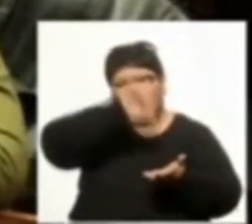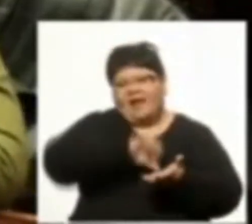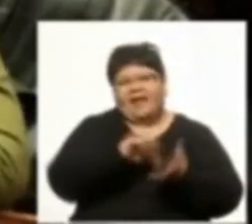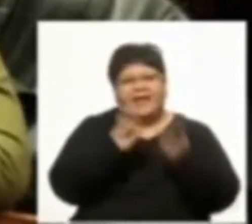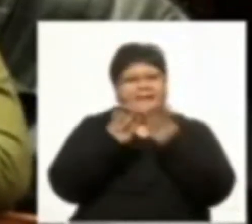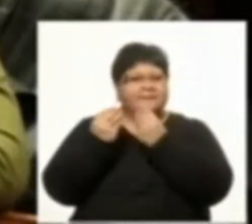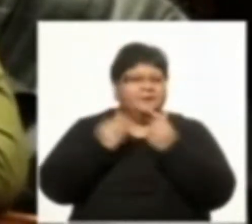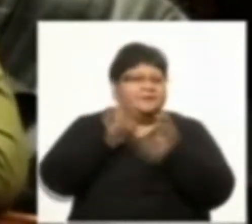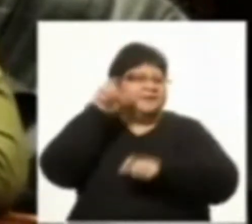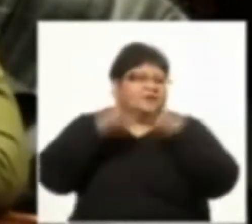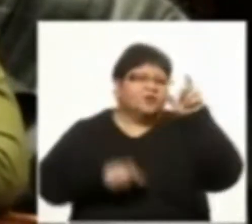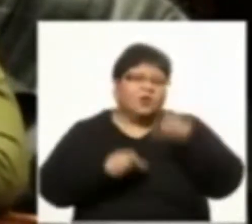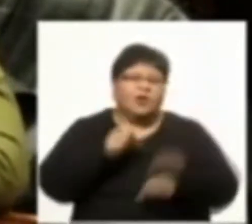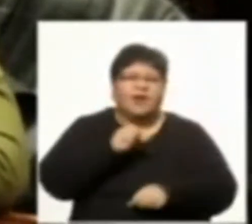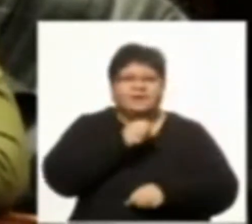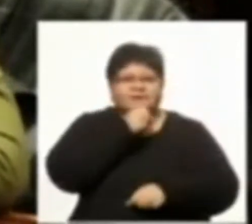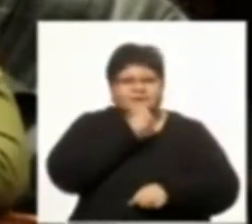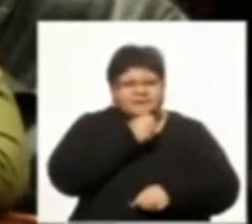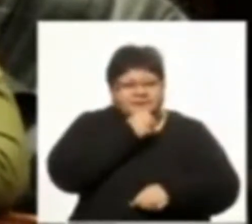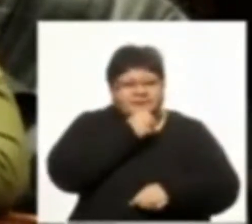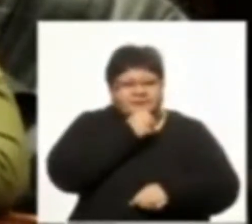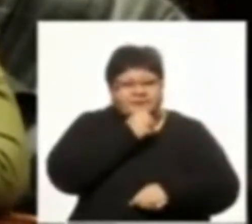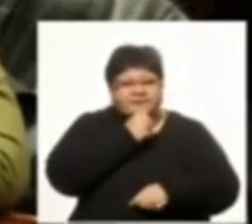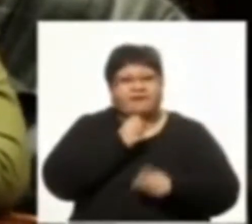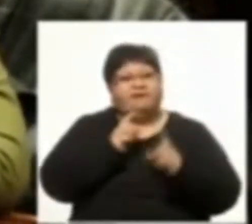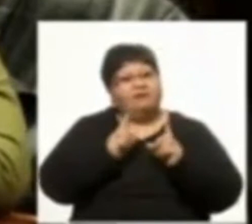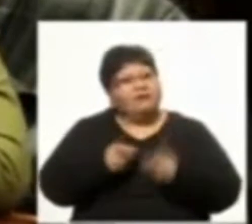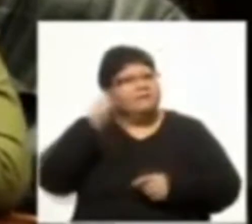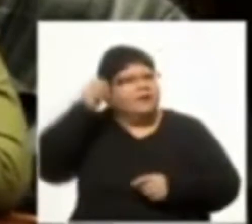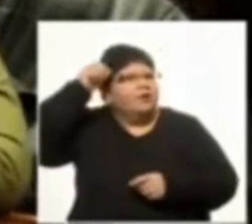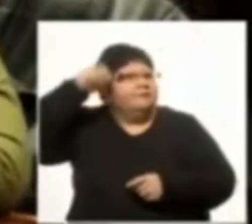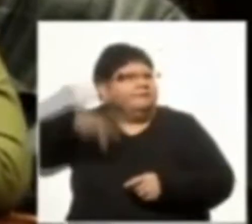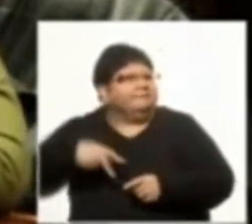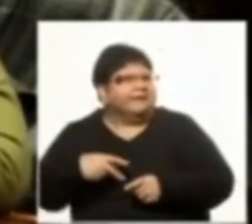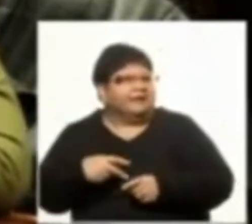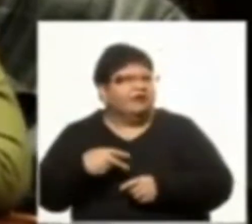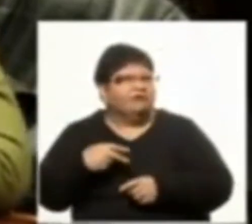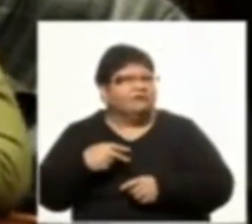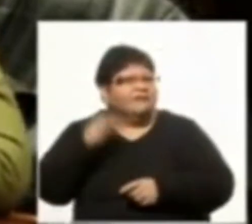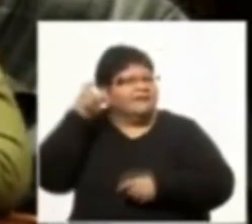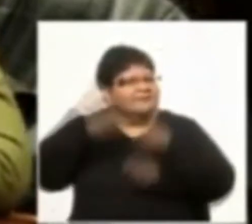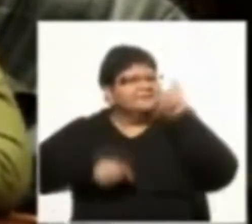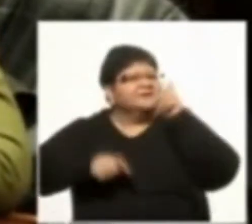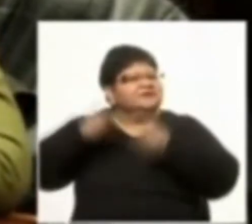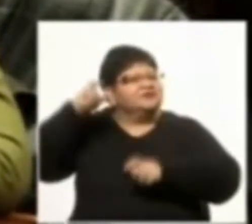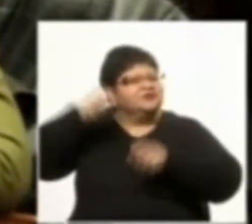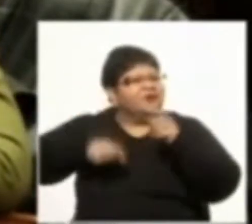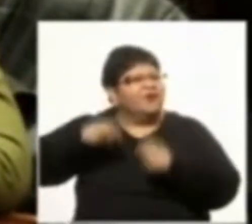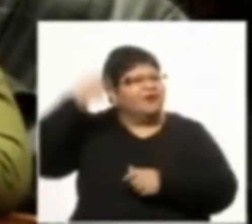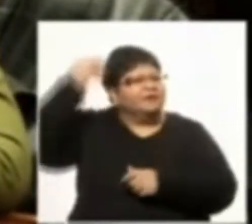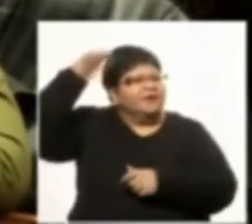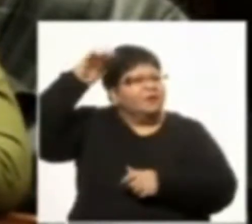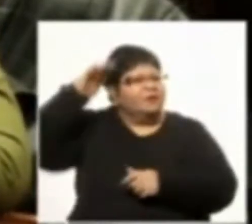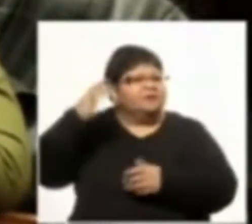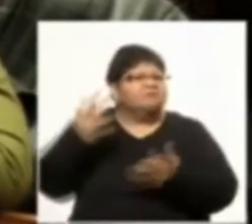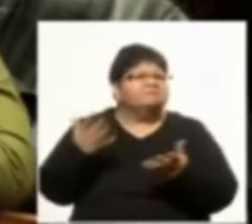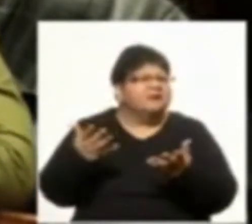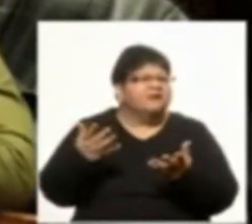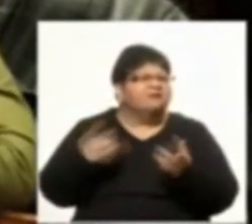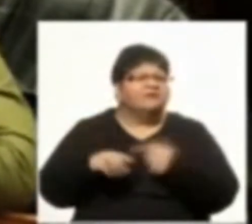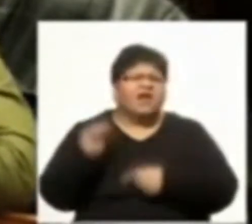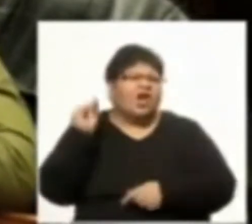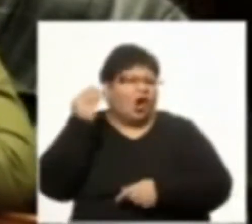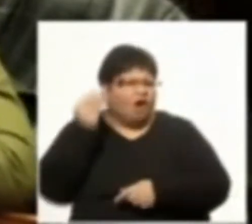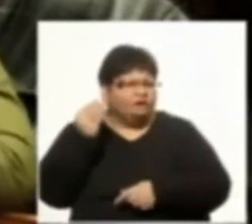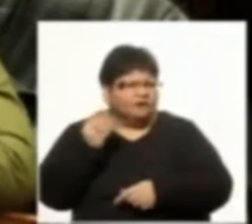que no, que yo, y me negué. Esta mujer vuelve me dice, pero usted que es la única